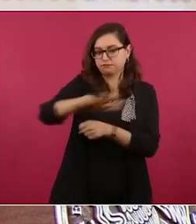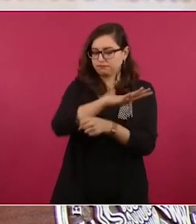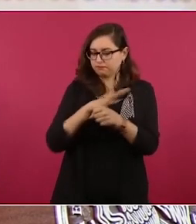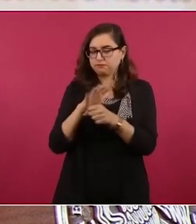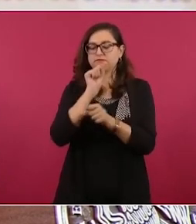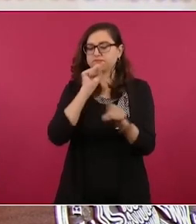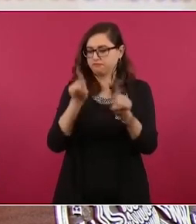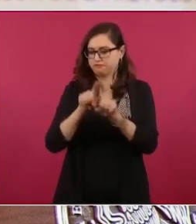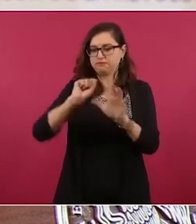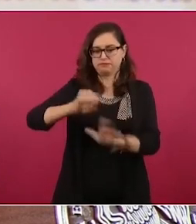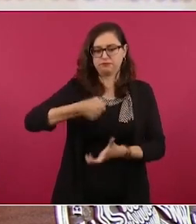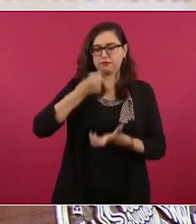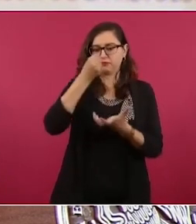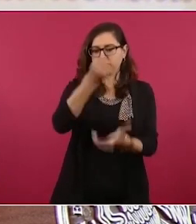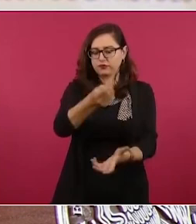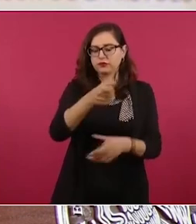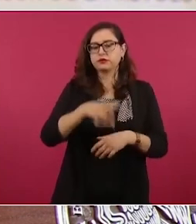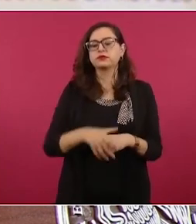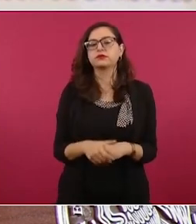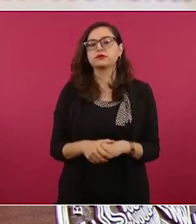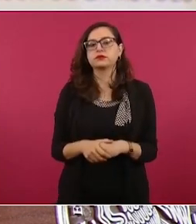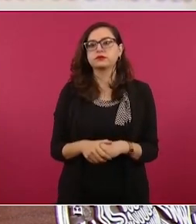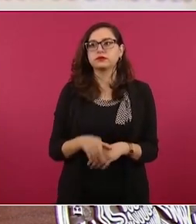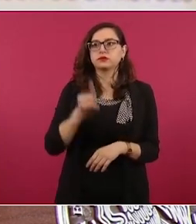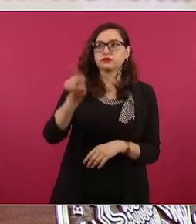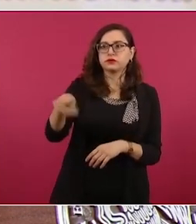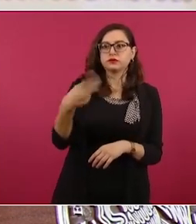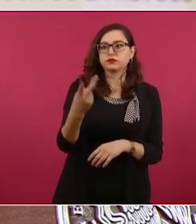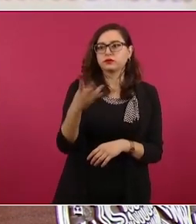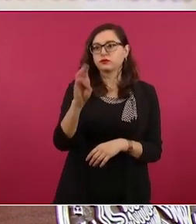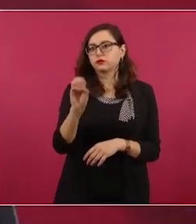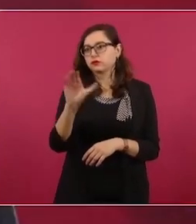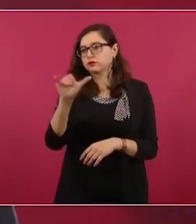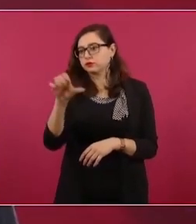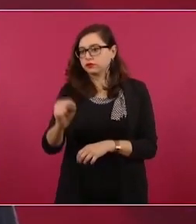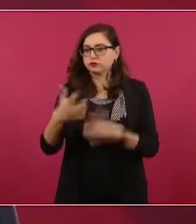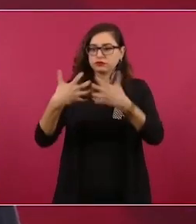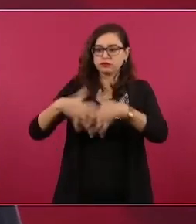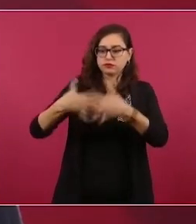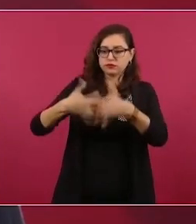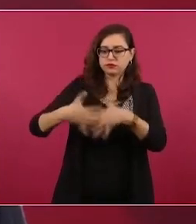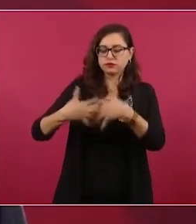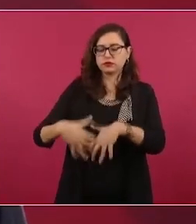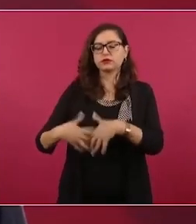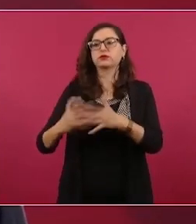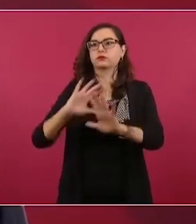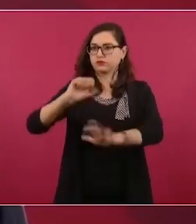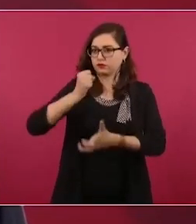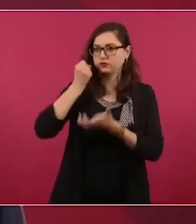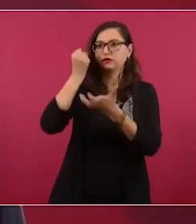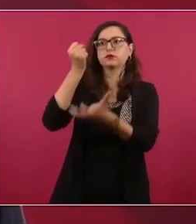para terminar de integrar la refinería de Dos Bocas, para